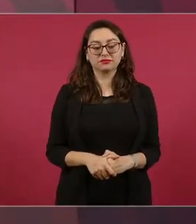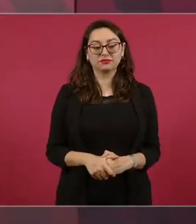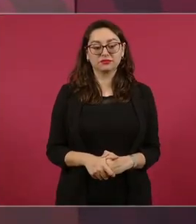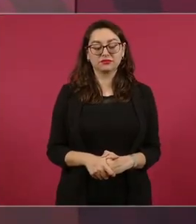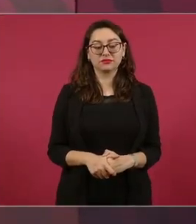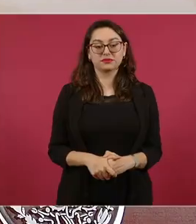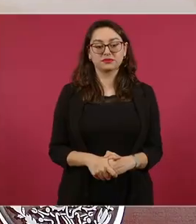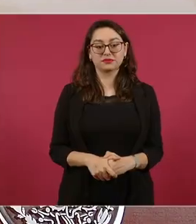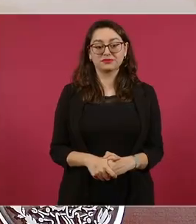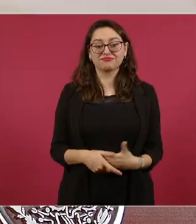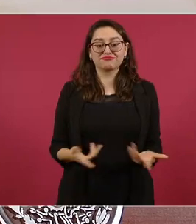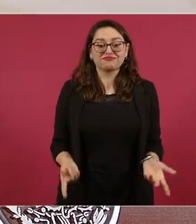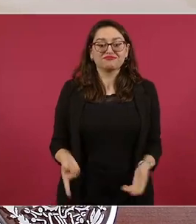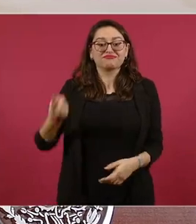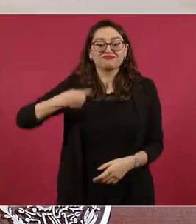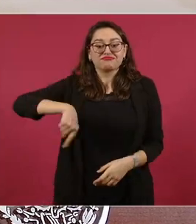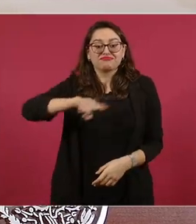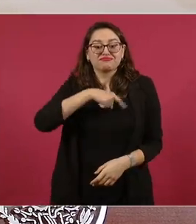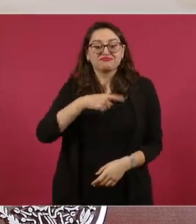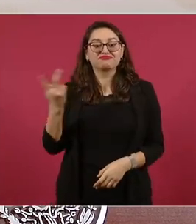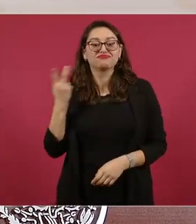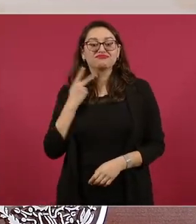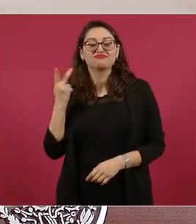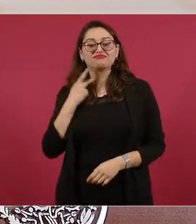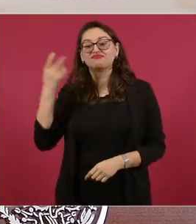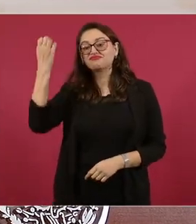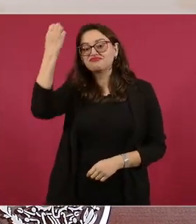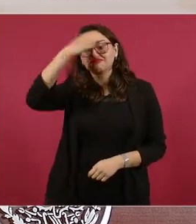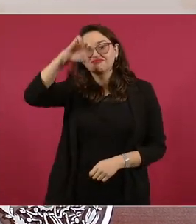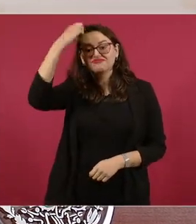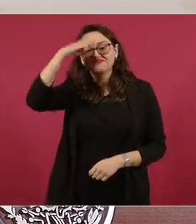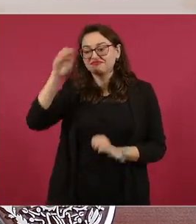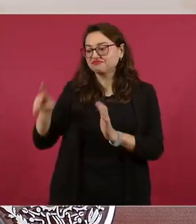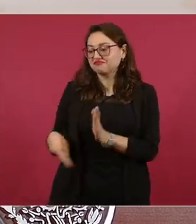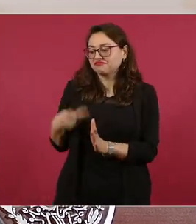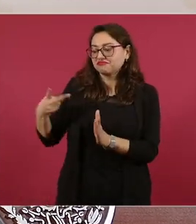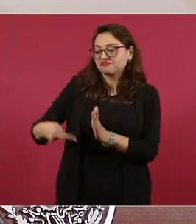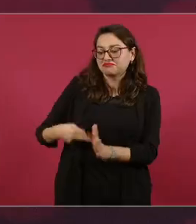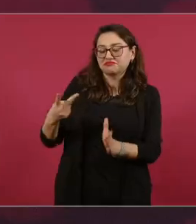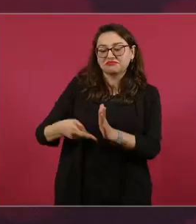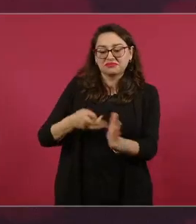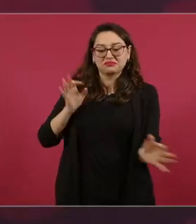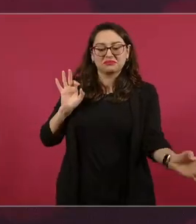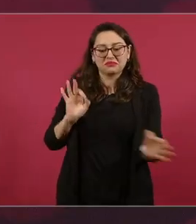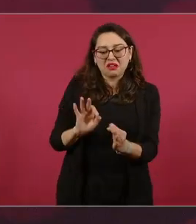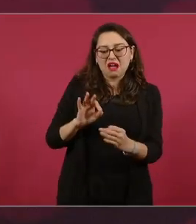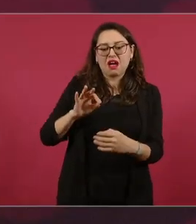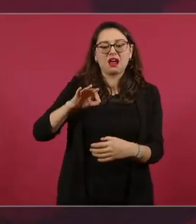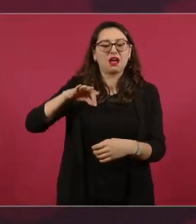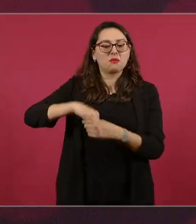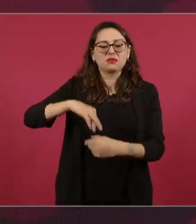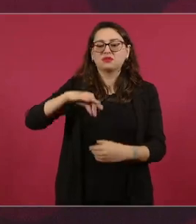quienes hemos estado en campaña, pues ya sabemos cómo son estas cosas.